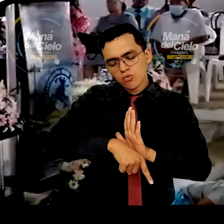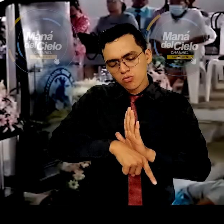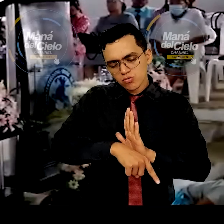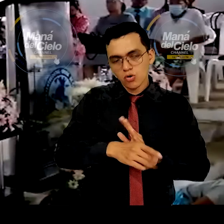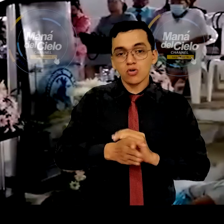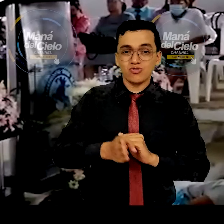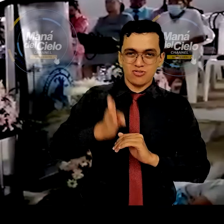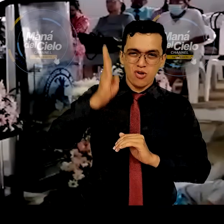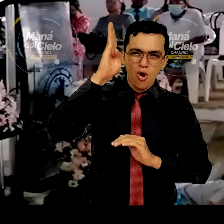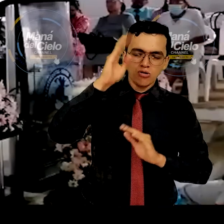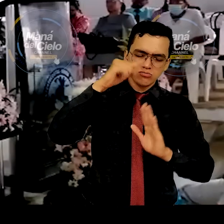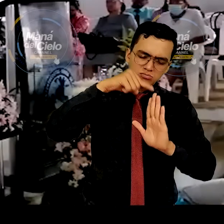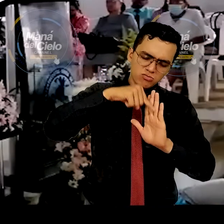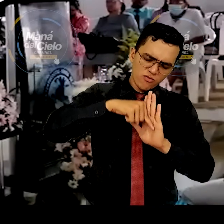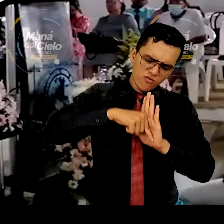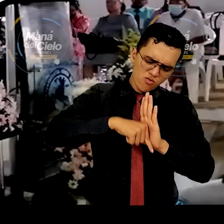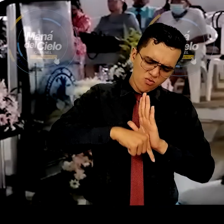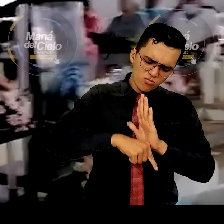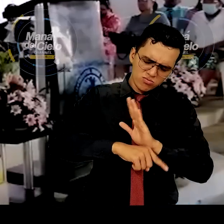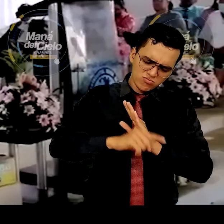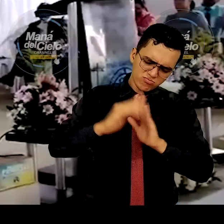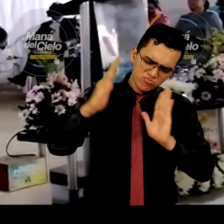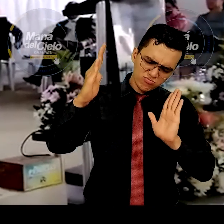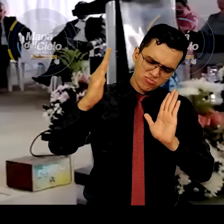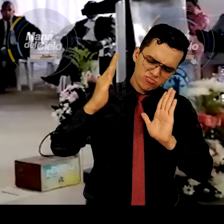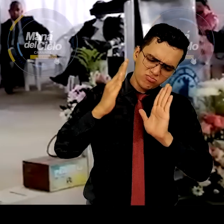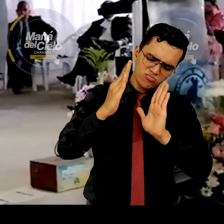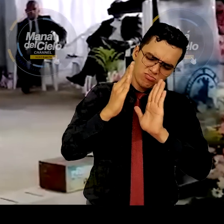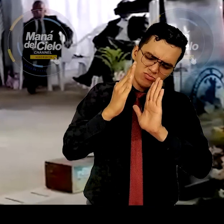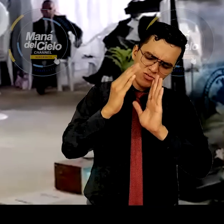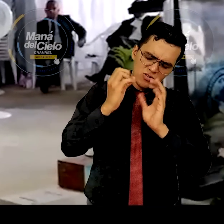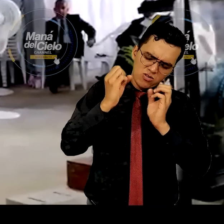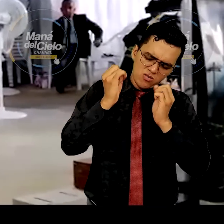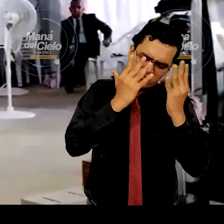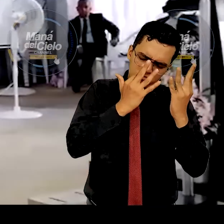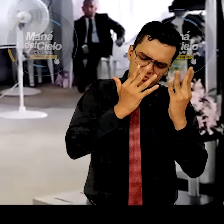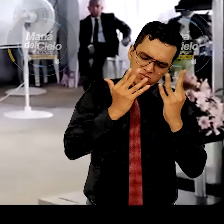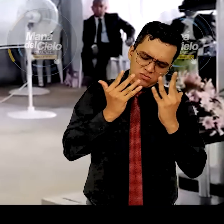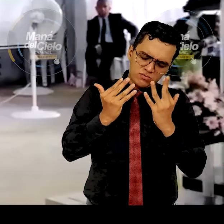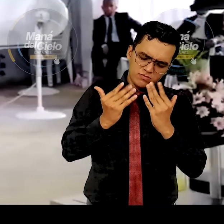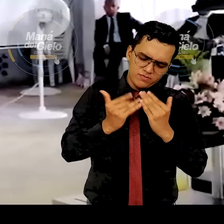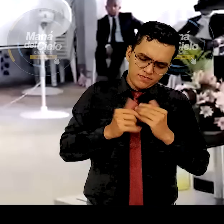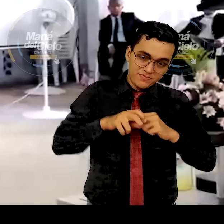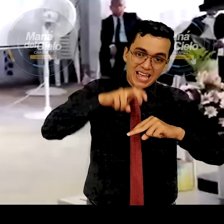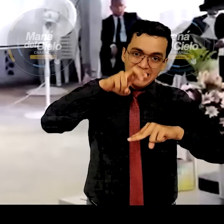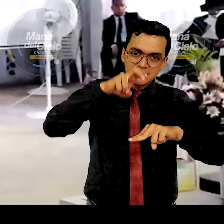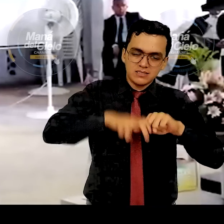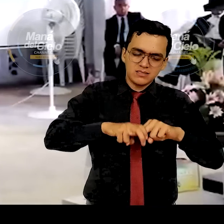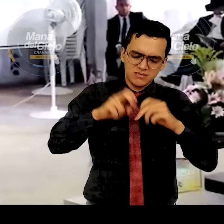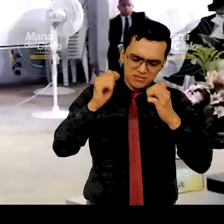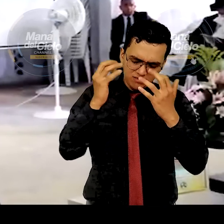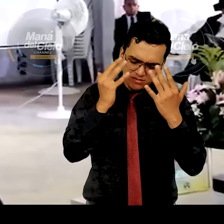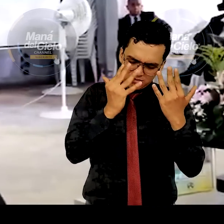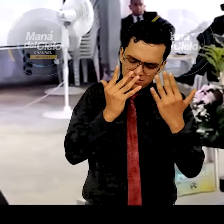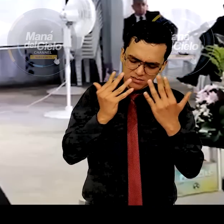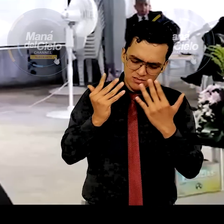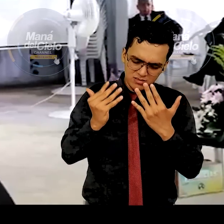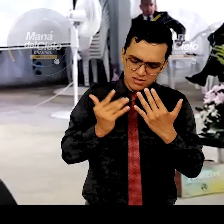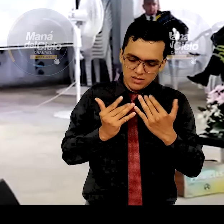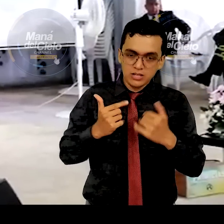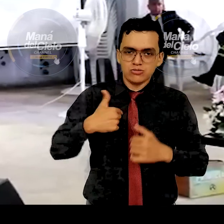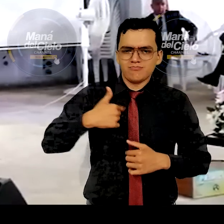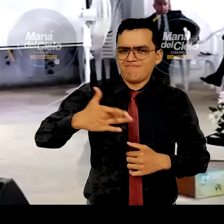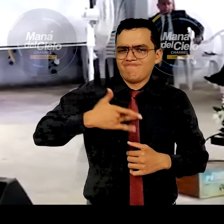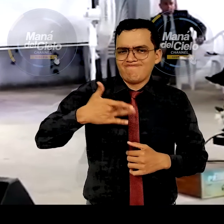En la presencia de Dios. Algo que casi no puedo explicar. Pero yo sentía que hasta me había cambiado la cara